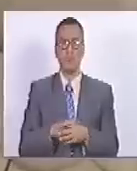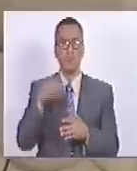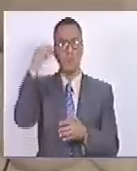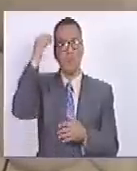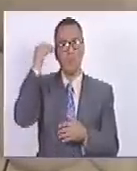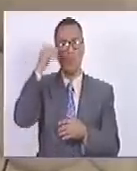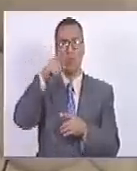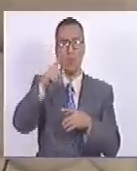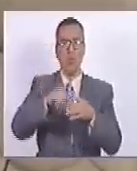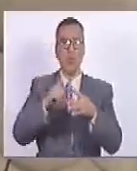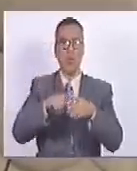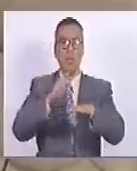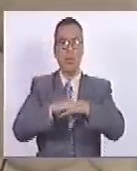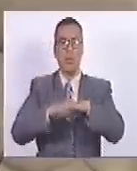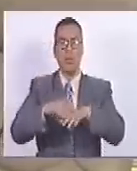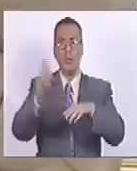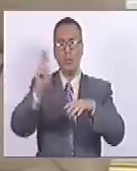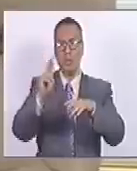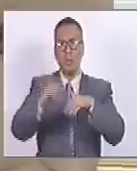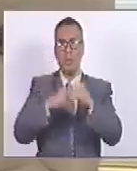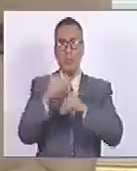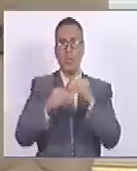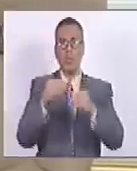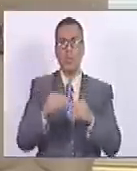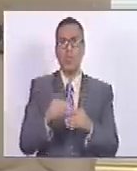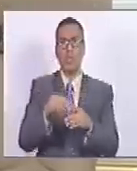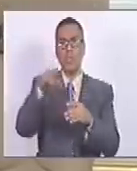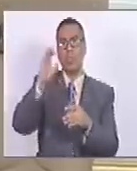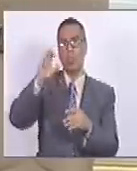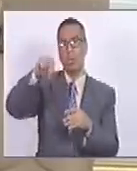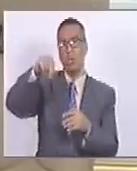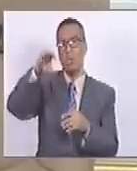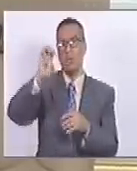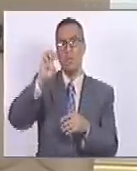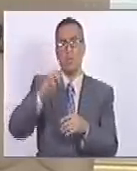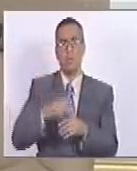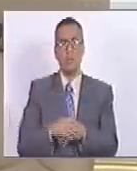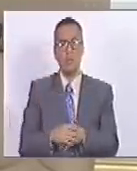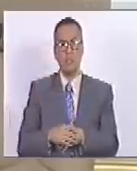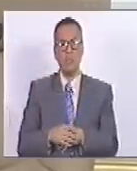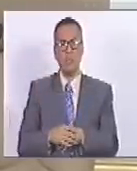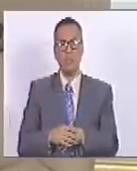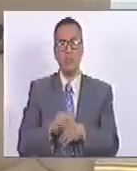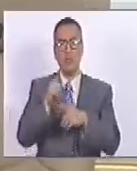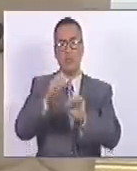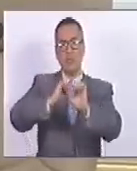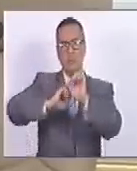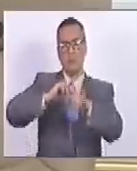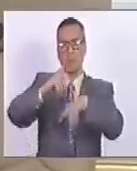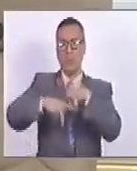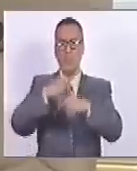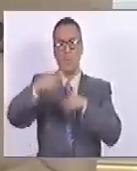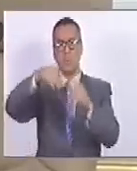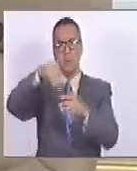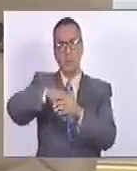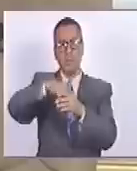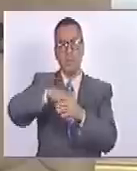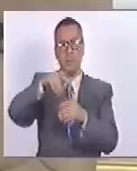considerando que este es otro paso por parte del régimen a través del CNE para obstaculizar el proceso electoral.